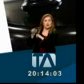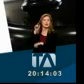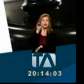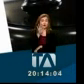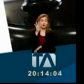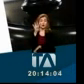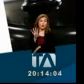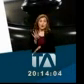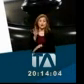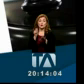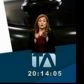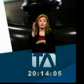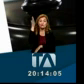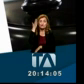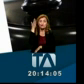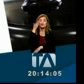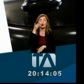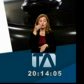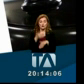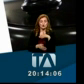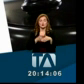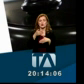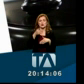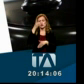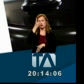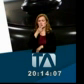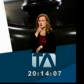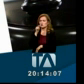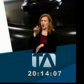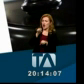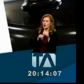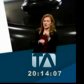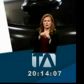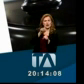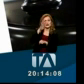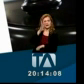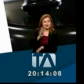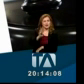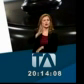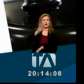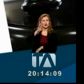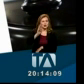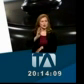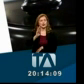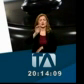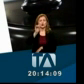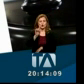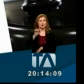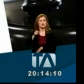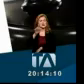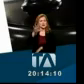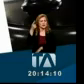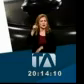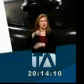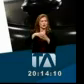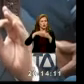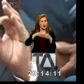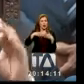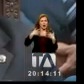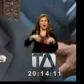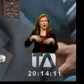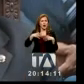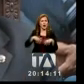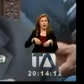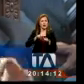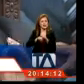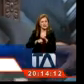54 jueces conocieron el proceso y se determinó un perjuicio de 661,5 millones de dólares. En